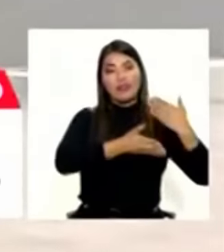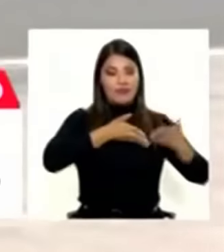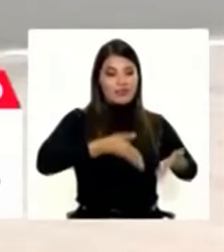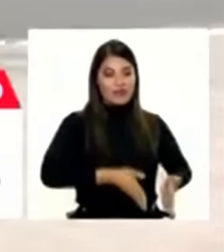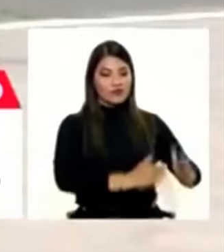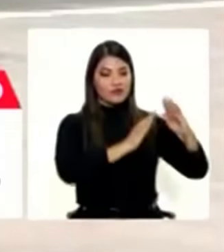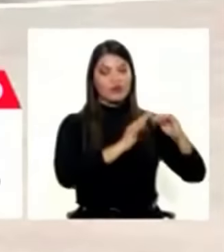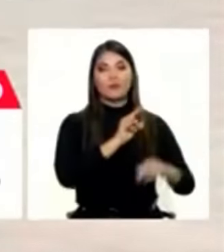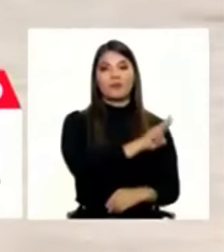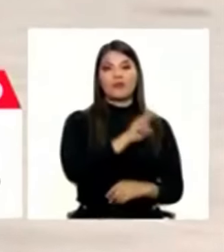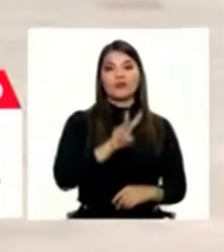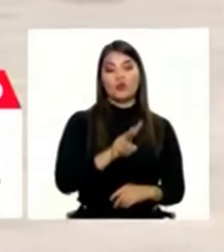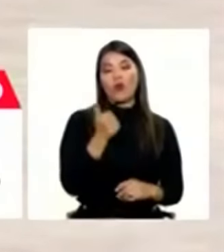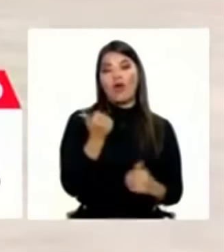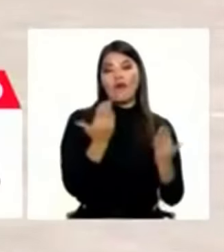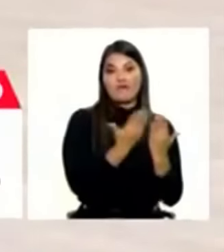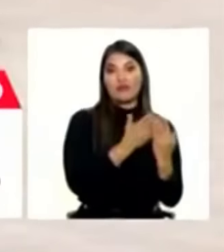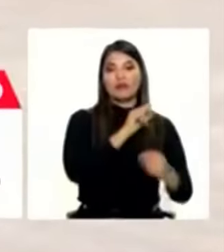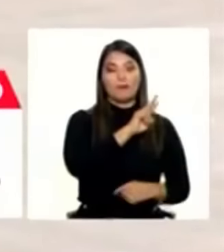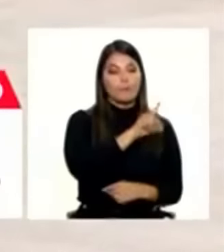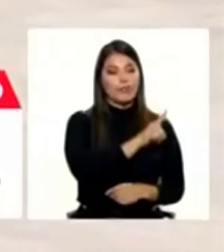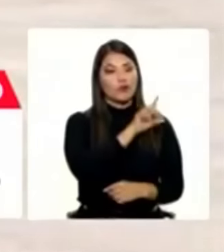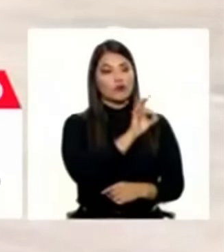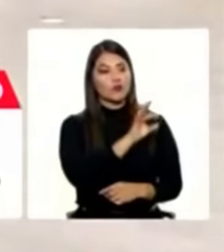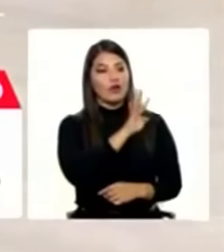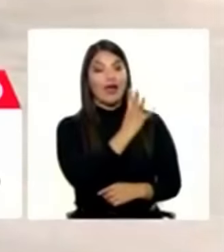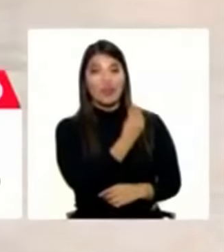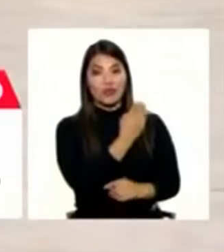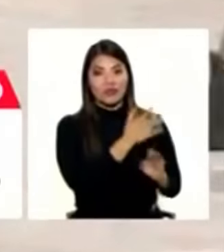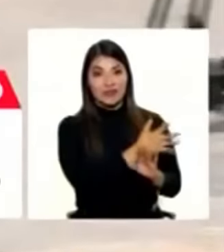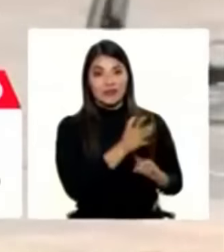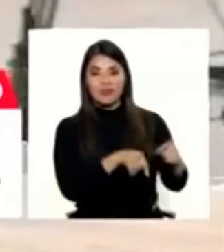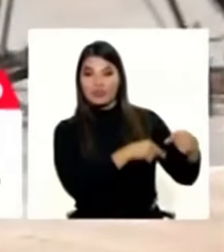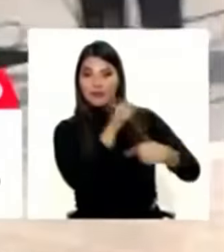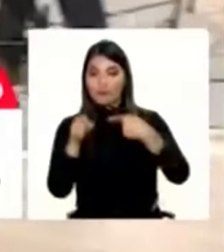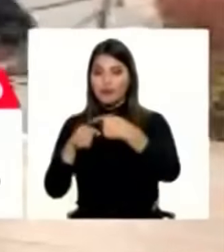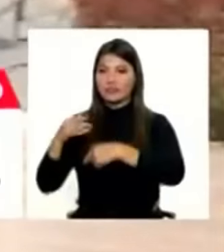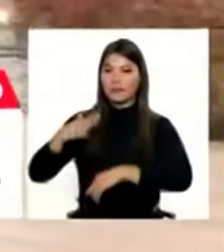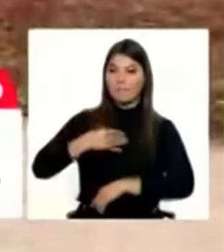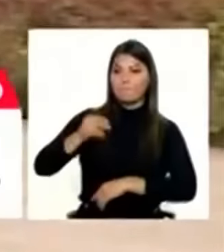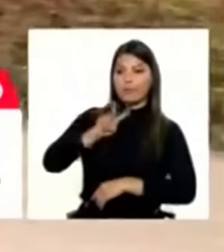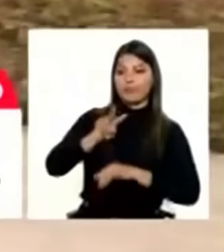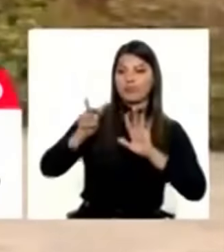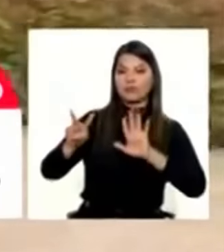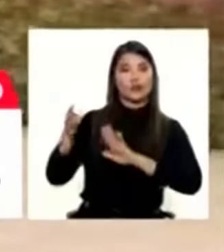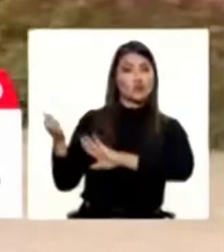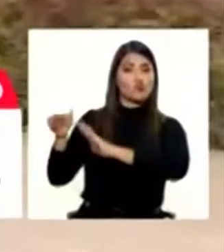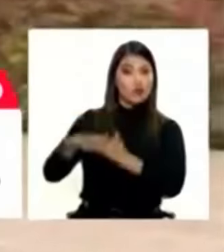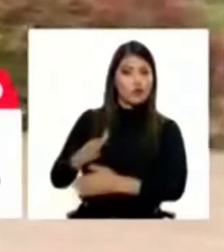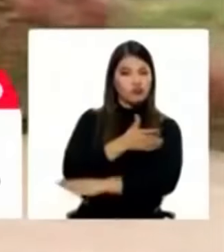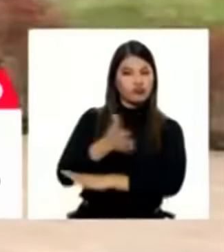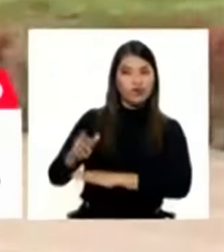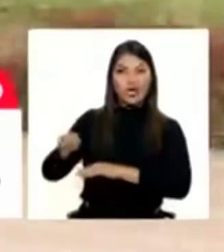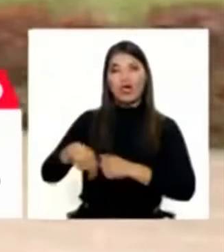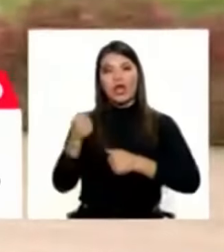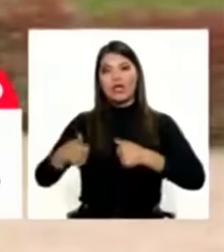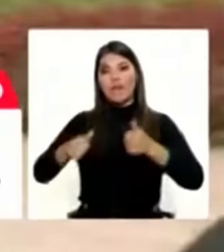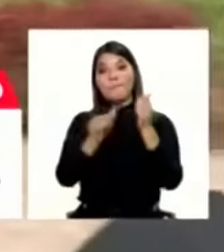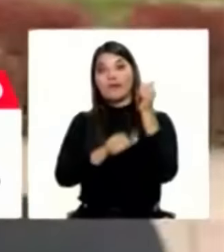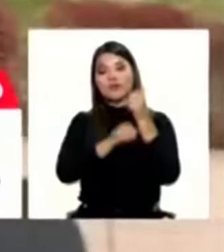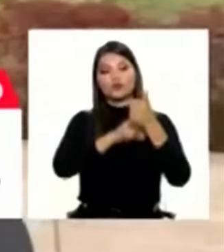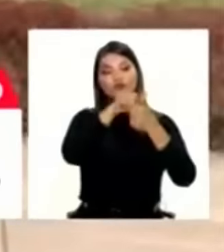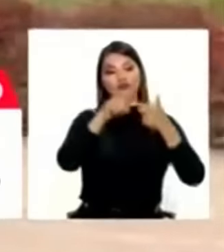22 de abril de 1914 y murió a los 27 años de edad. Fue el tercero de